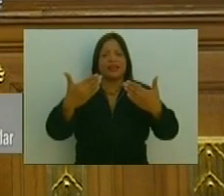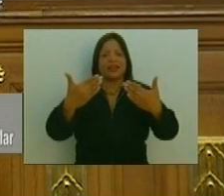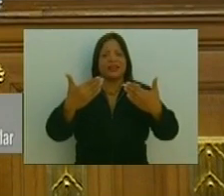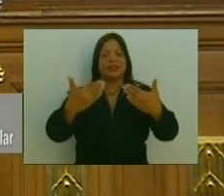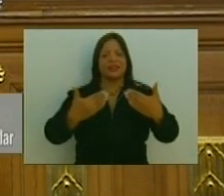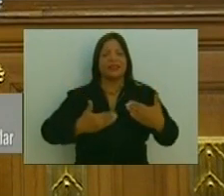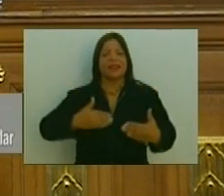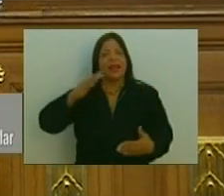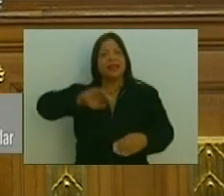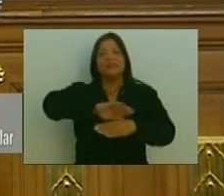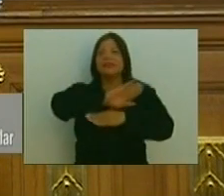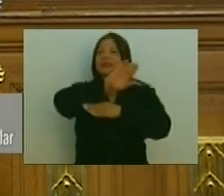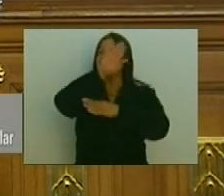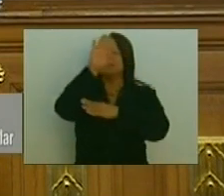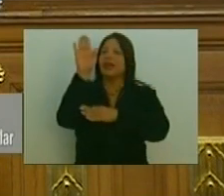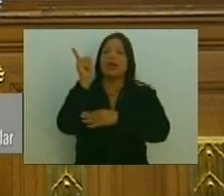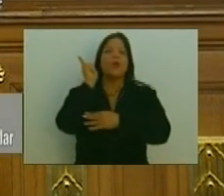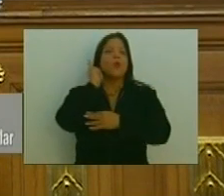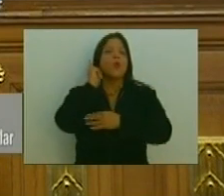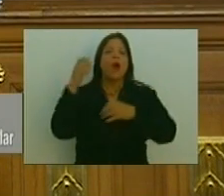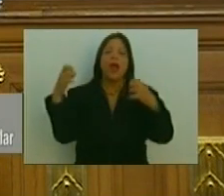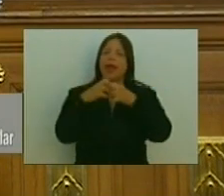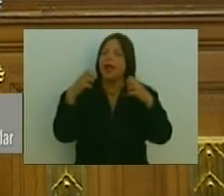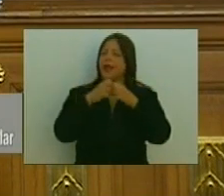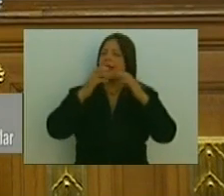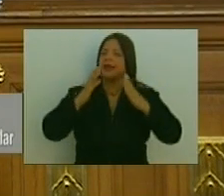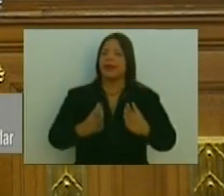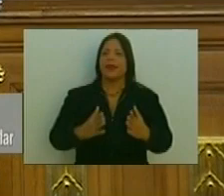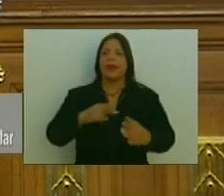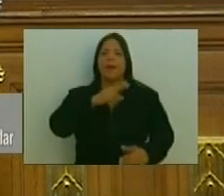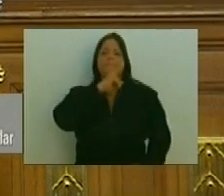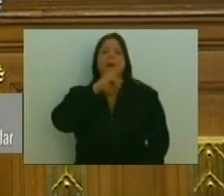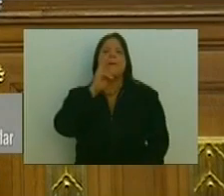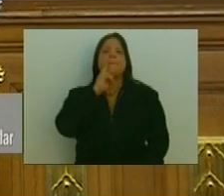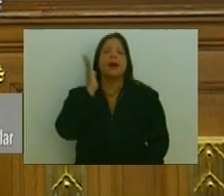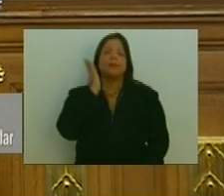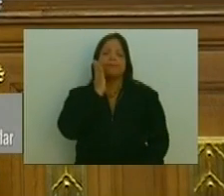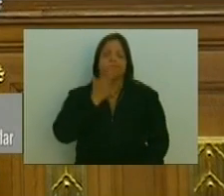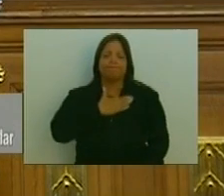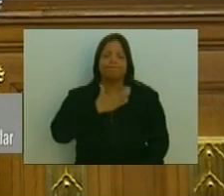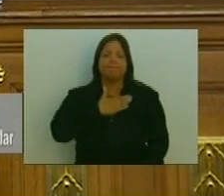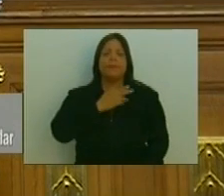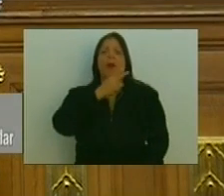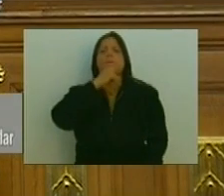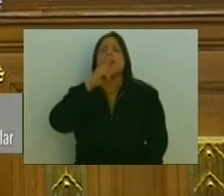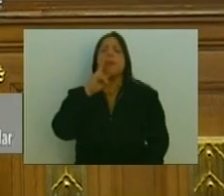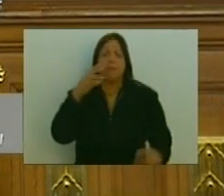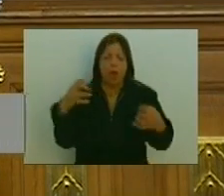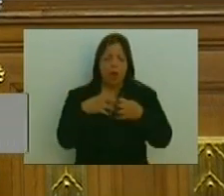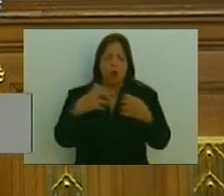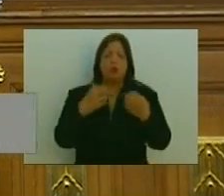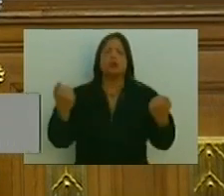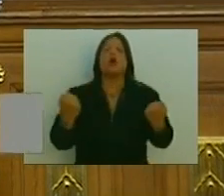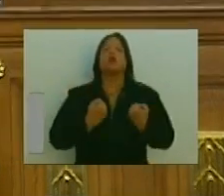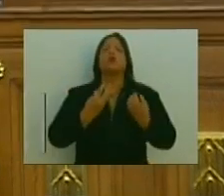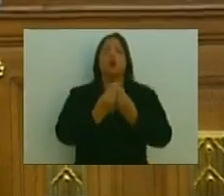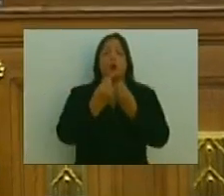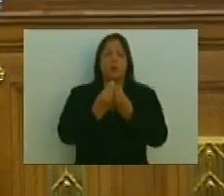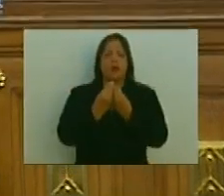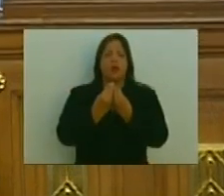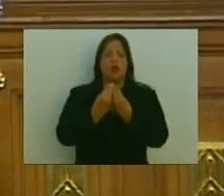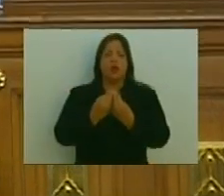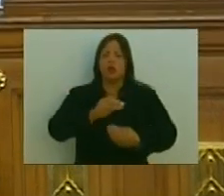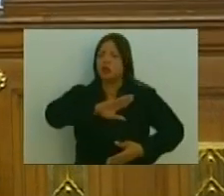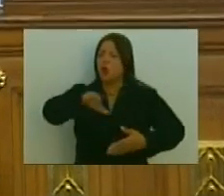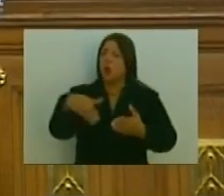el cielo está a una mujer guerrera que fue mi mamá y que mi mamá luchó conmigo y que hizo que todo el